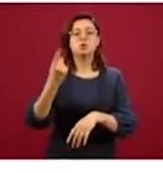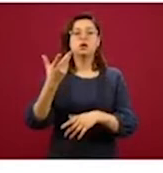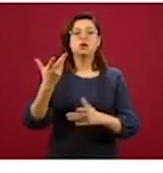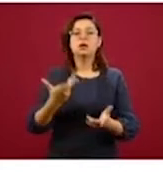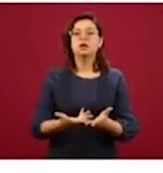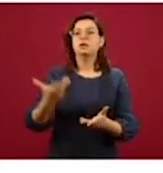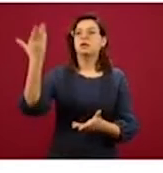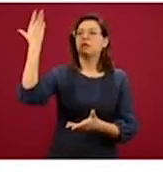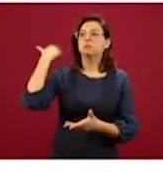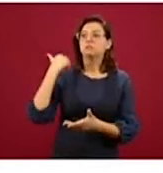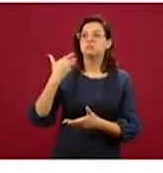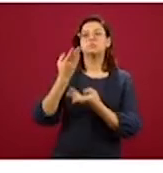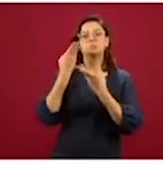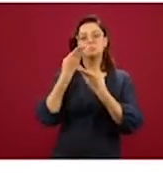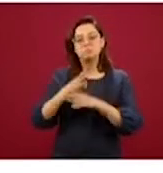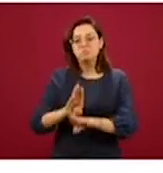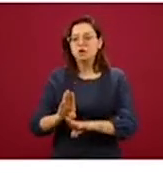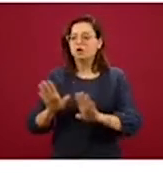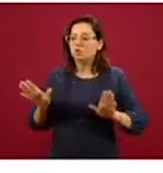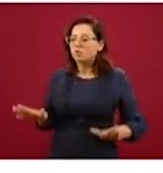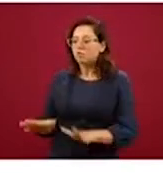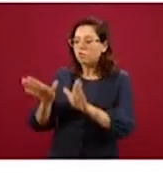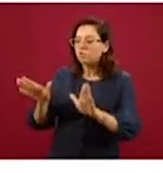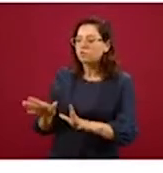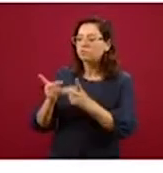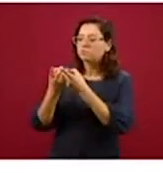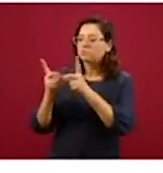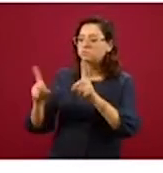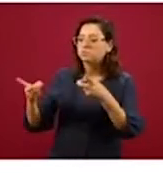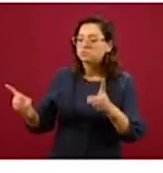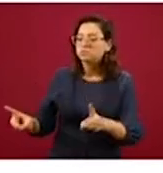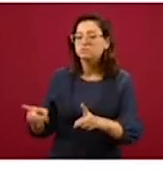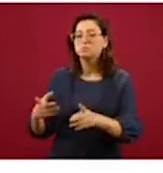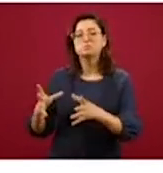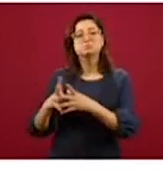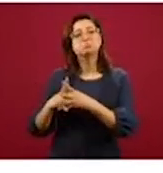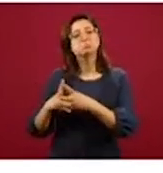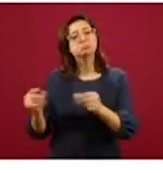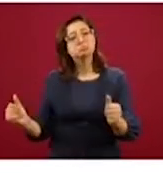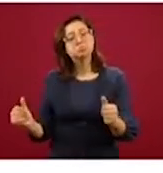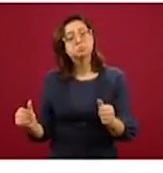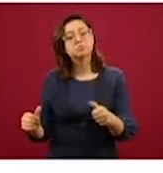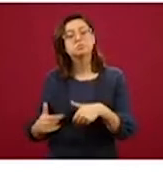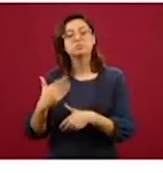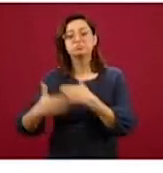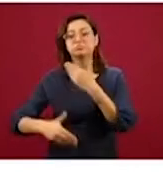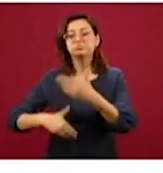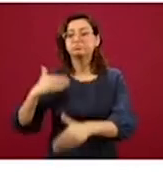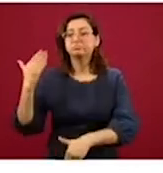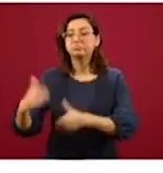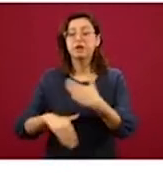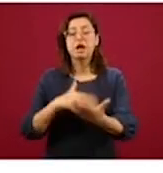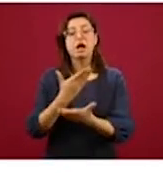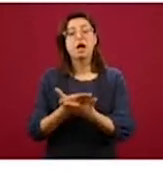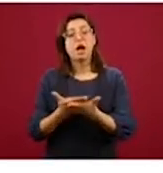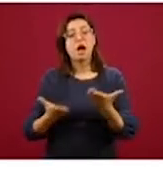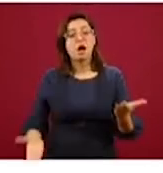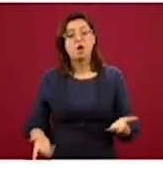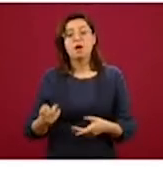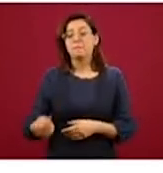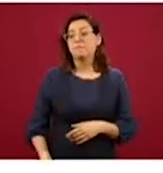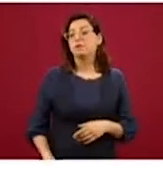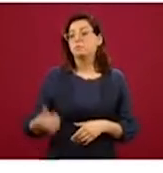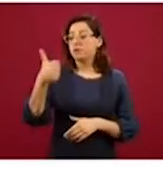que nosotros reiniciamos un crédito pequeño, que es más o menos el monto promedio de lo que prestan las